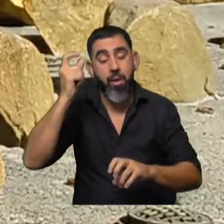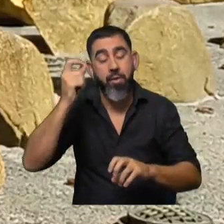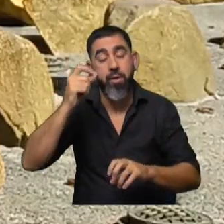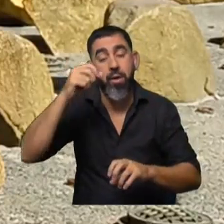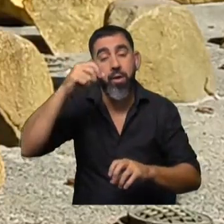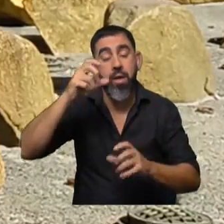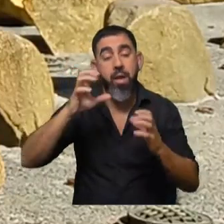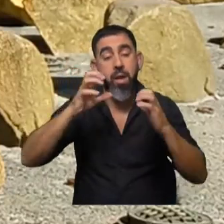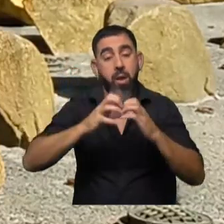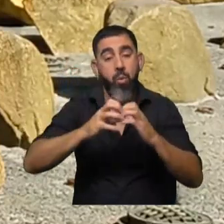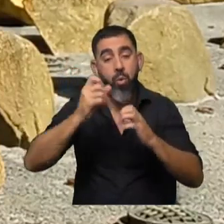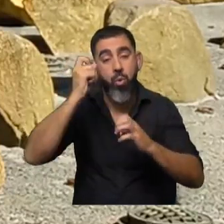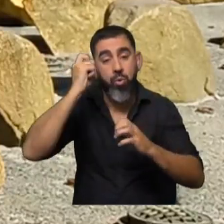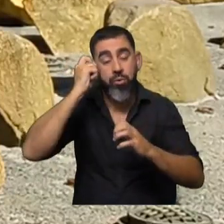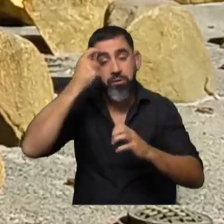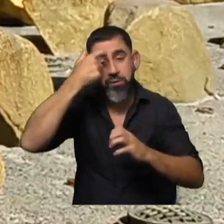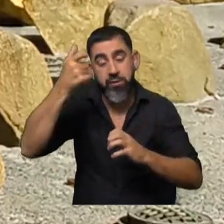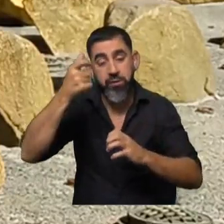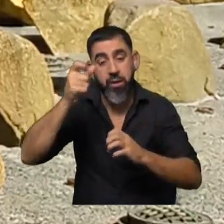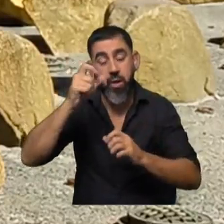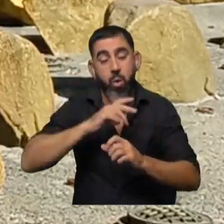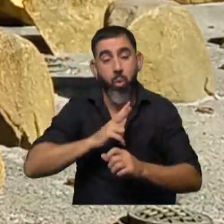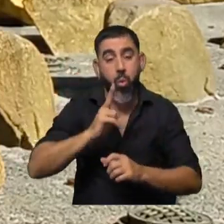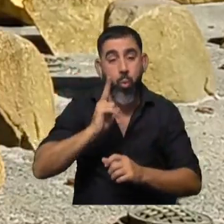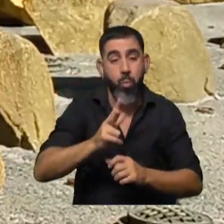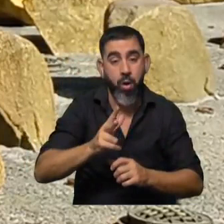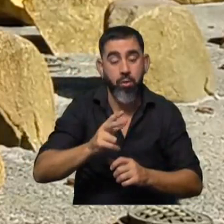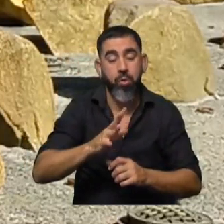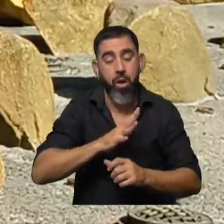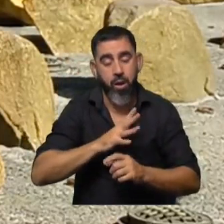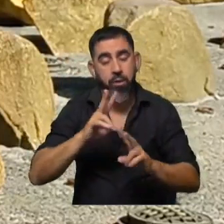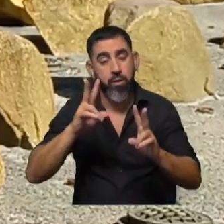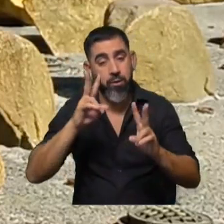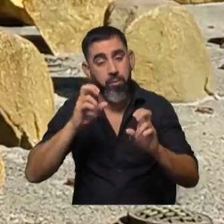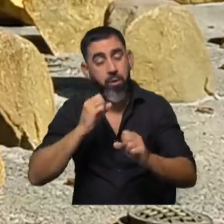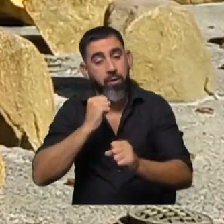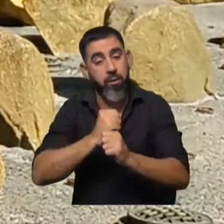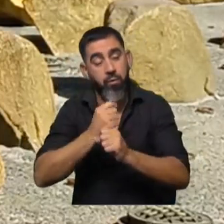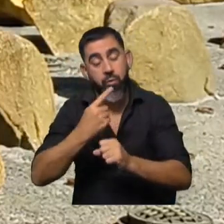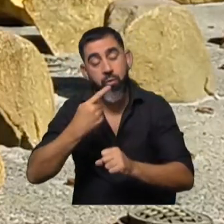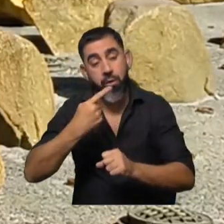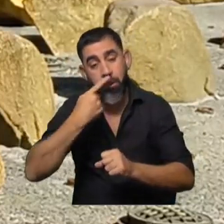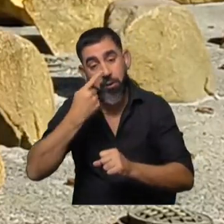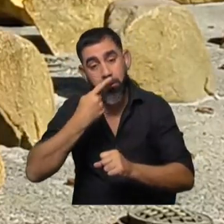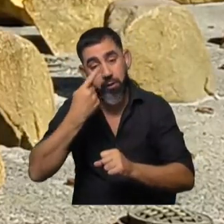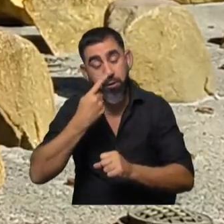neurociencia invasiva en humanos. Hay trabajos muy interesantes de gente en San Francisco donde